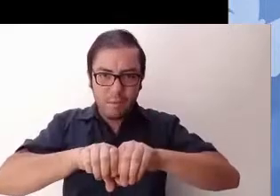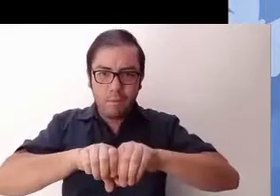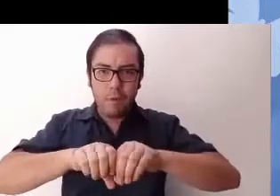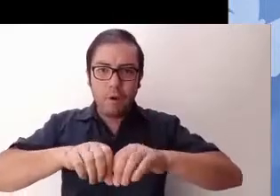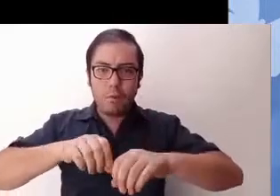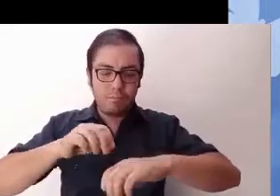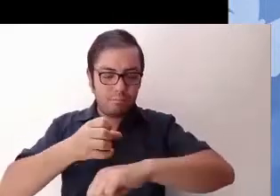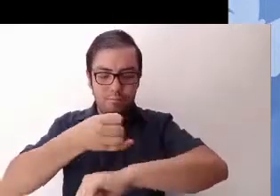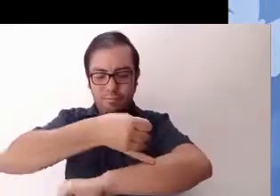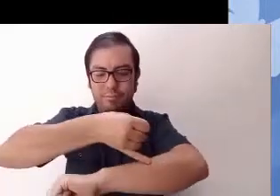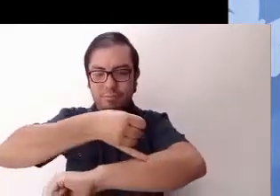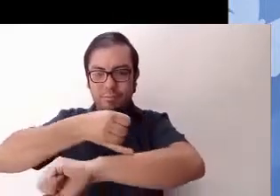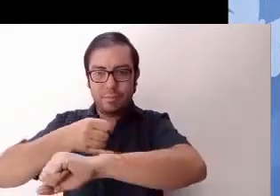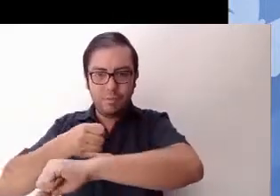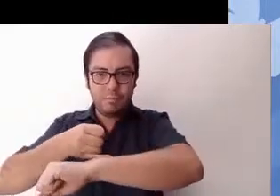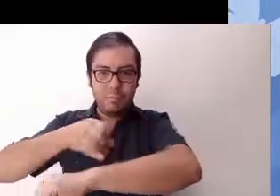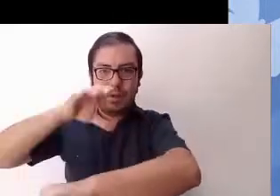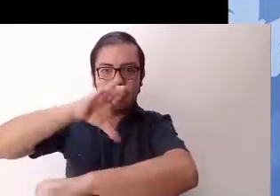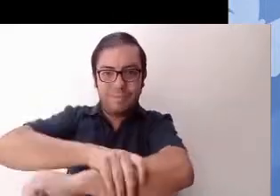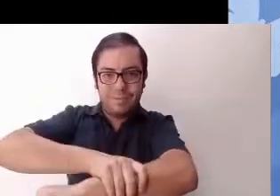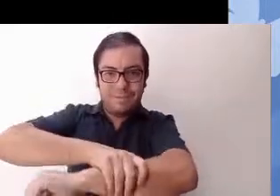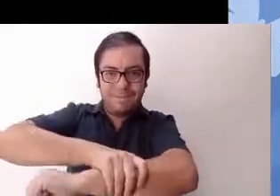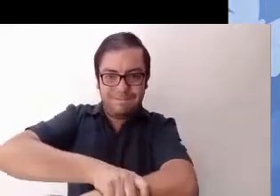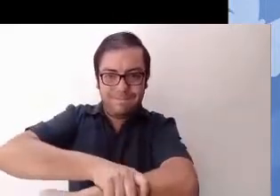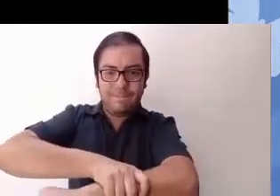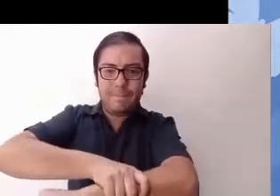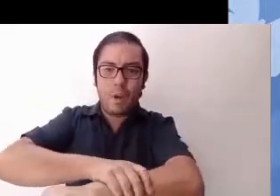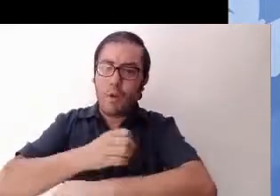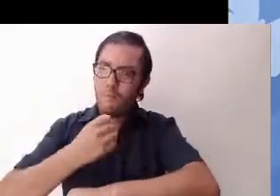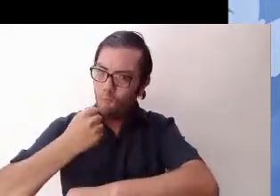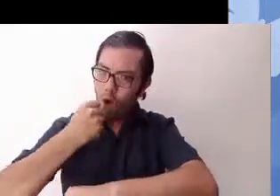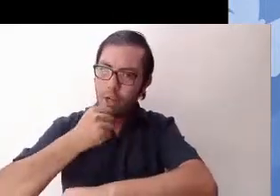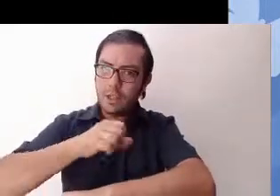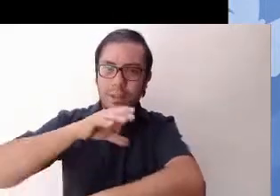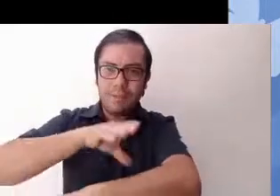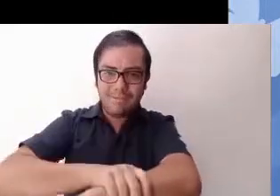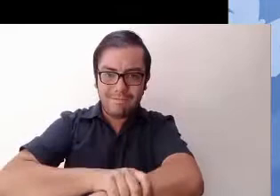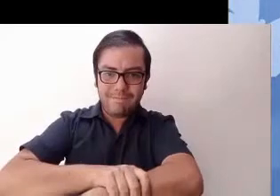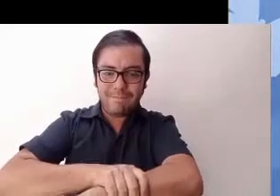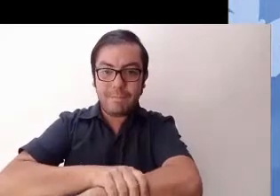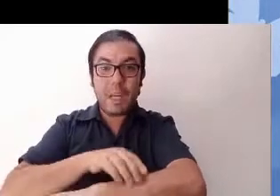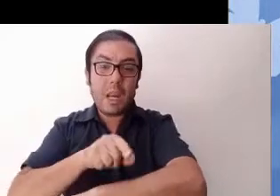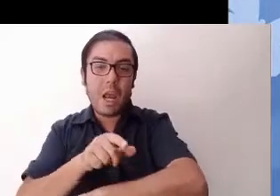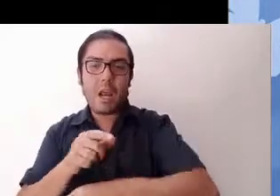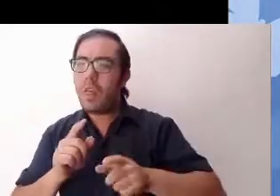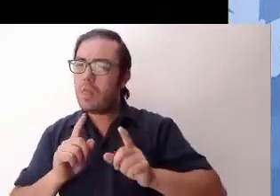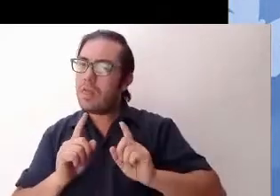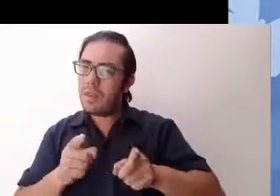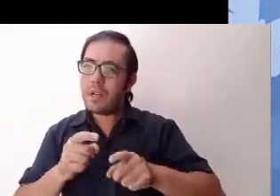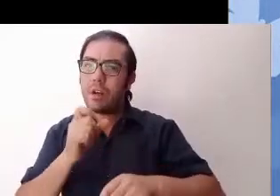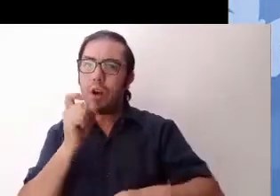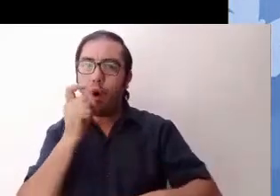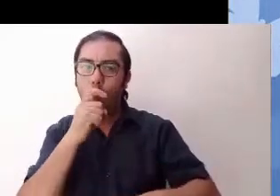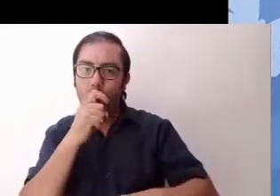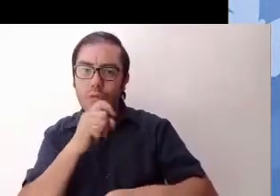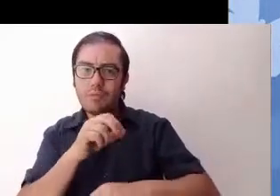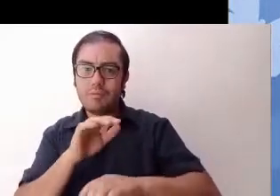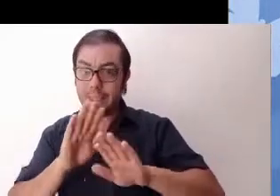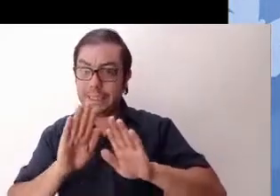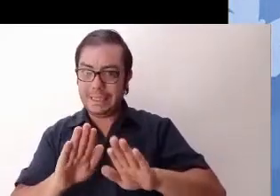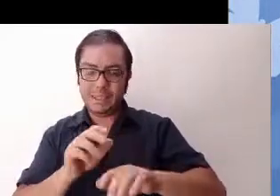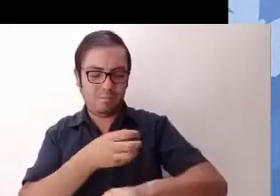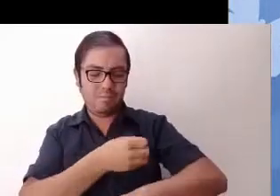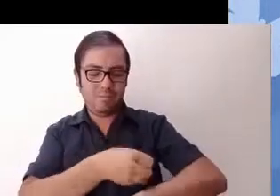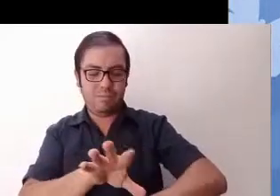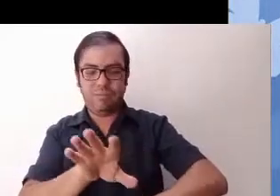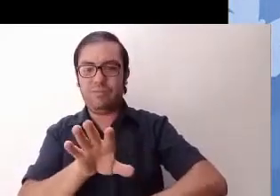técnica, la sangre debería detenerse, el sangrado debería detenerse, ¿ya? Una vez detenido, tenemos que